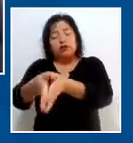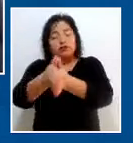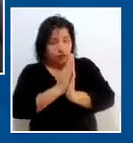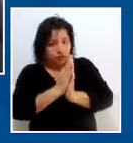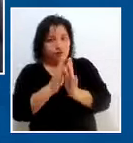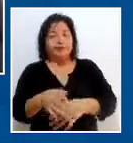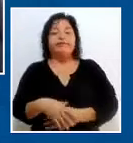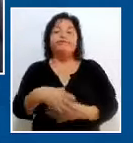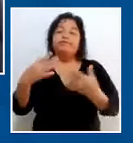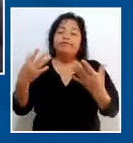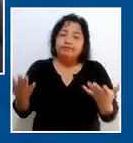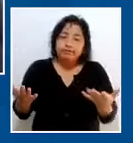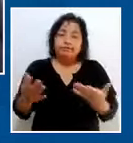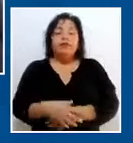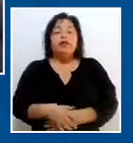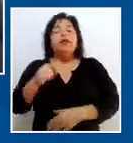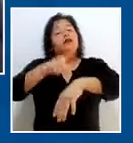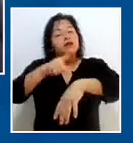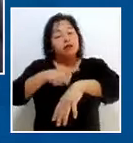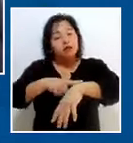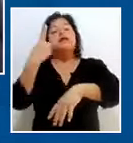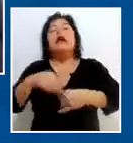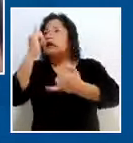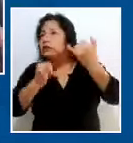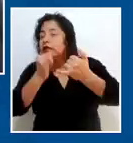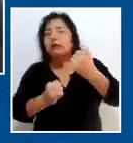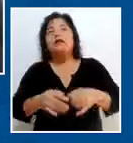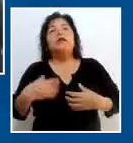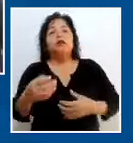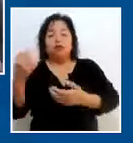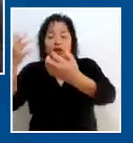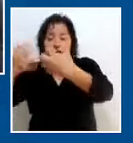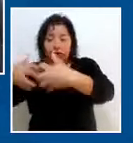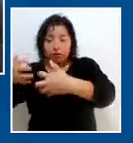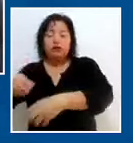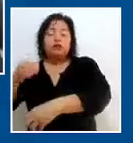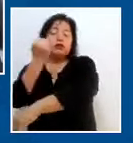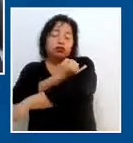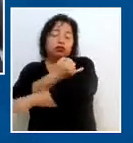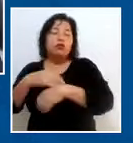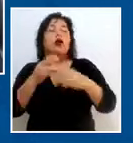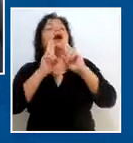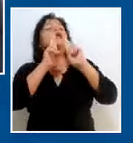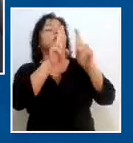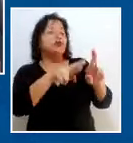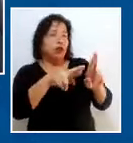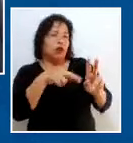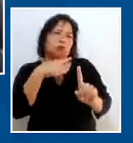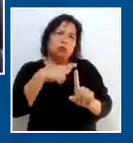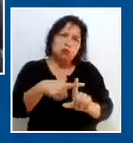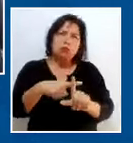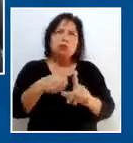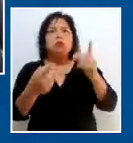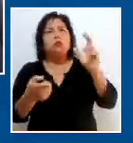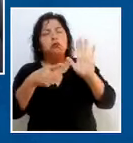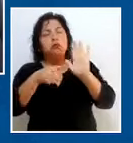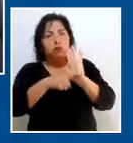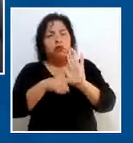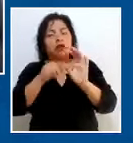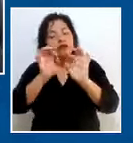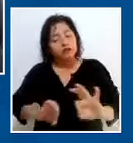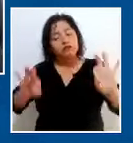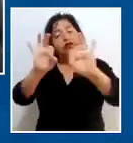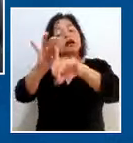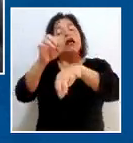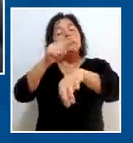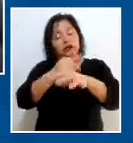un plazo para finalmente que se dé una respuesta positiva o negativa, ¿no? Es importante este plazo porque a partir